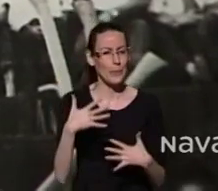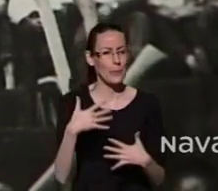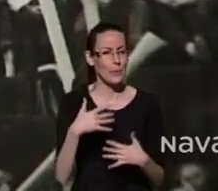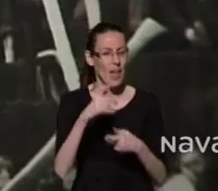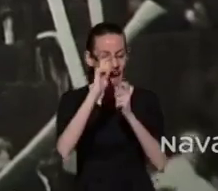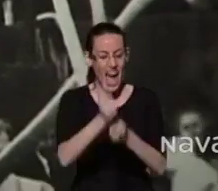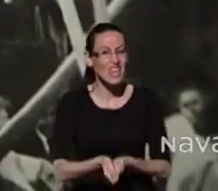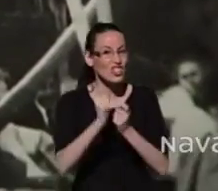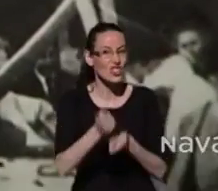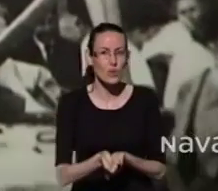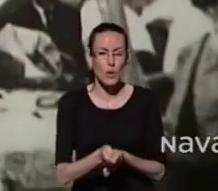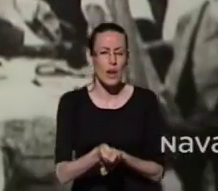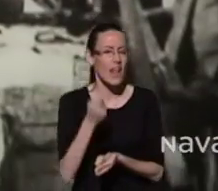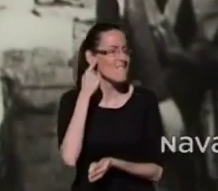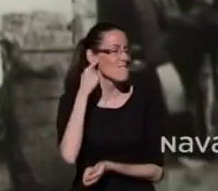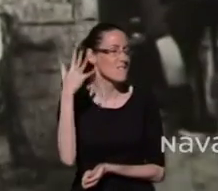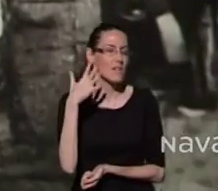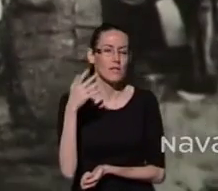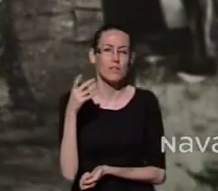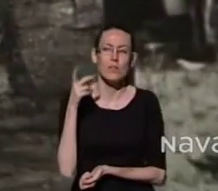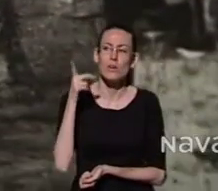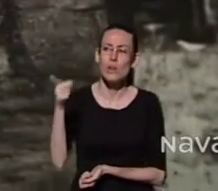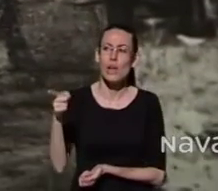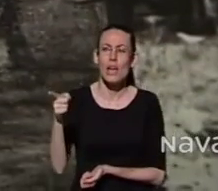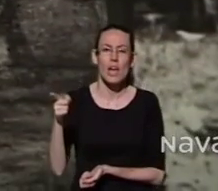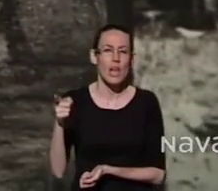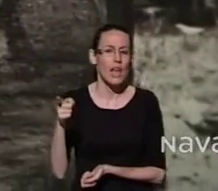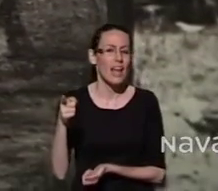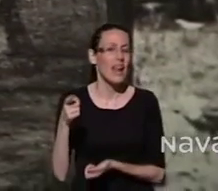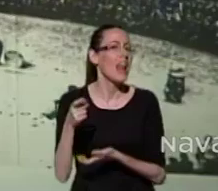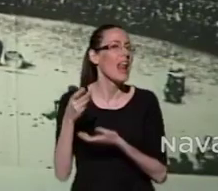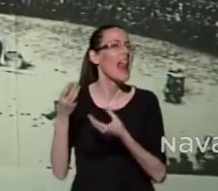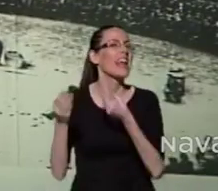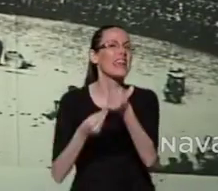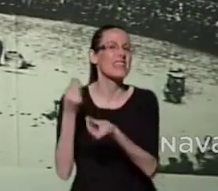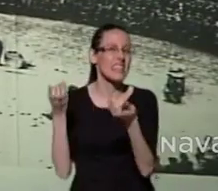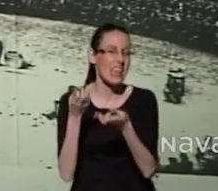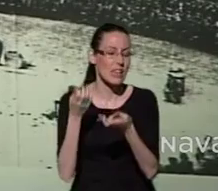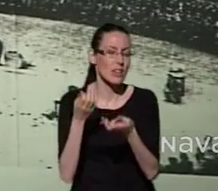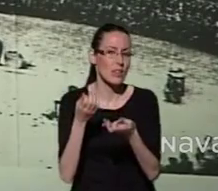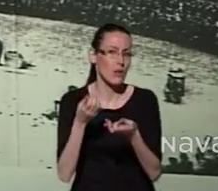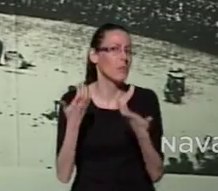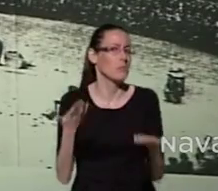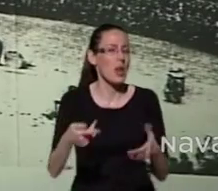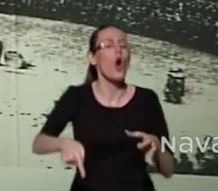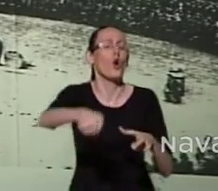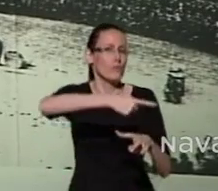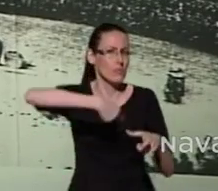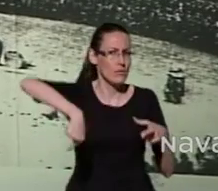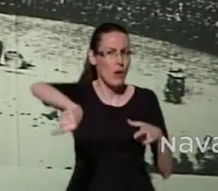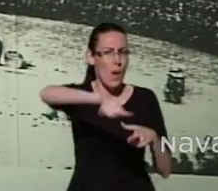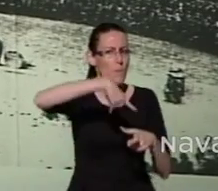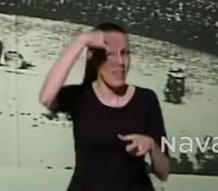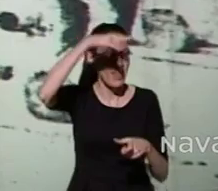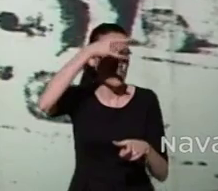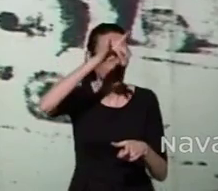de la escora. ¿Qué logros consiguió? Aparte de llenar la Plaza de Toros de Donosti con 18.000 personas, que se